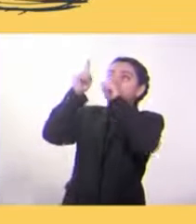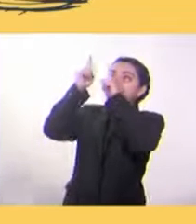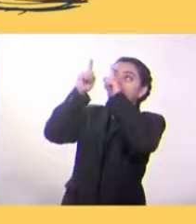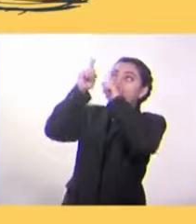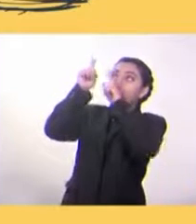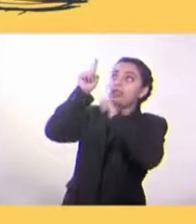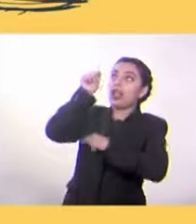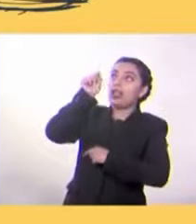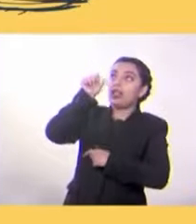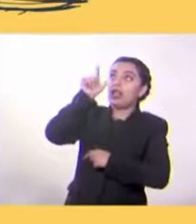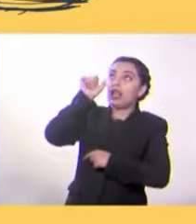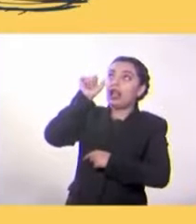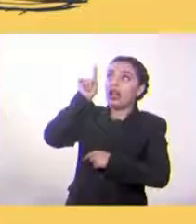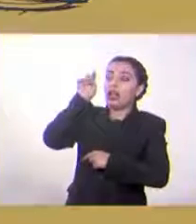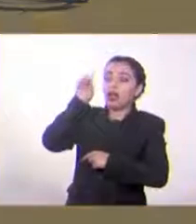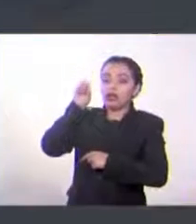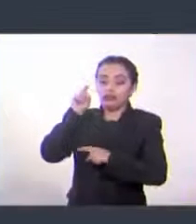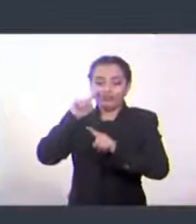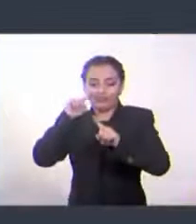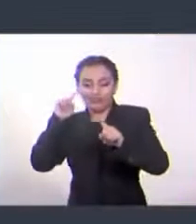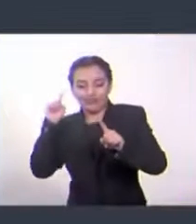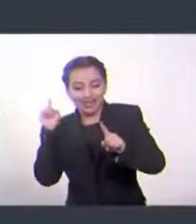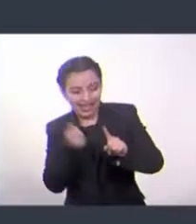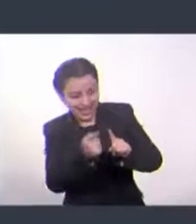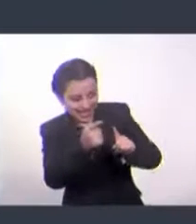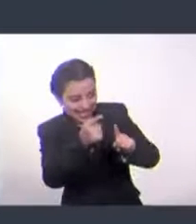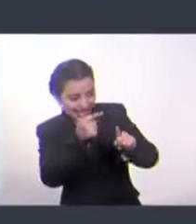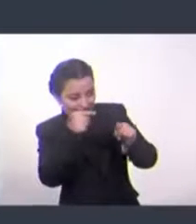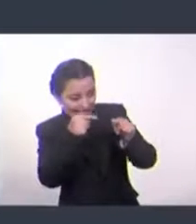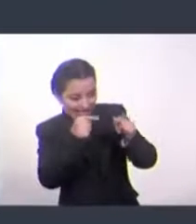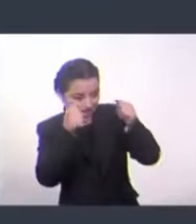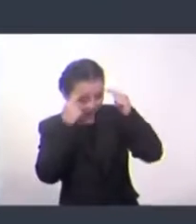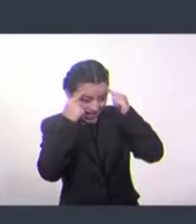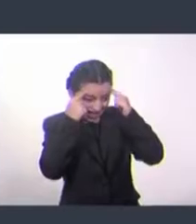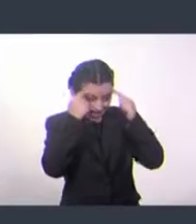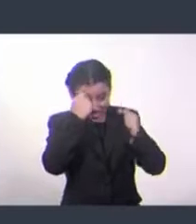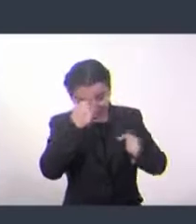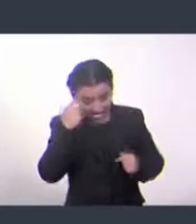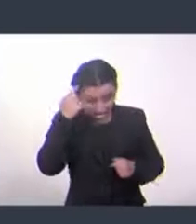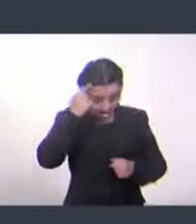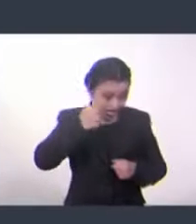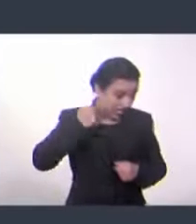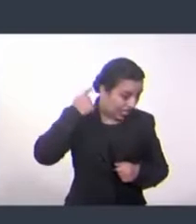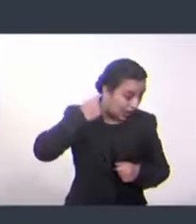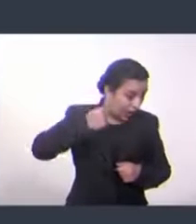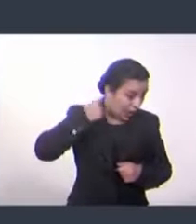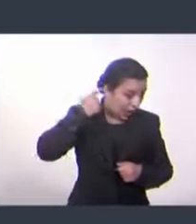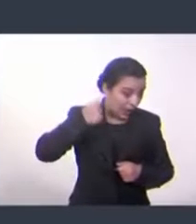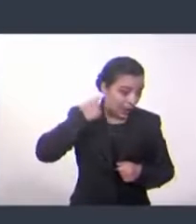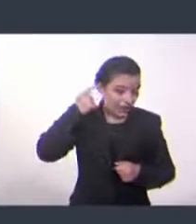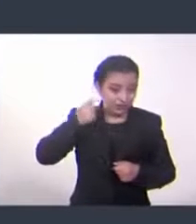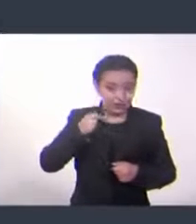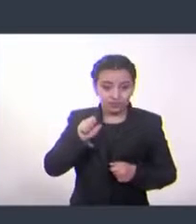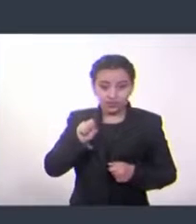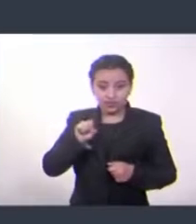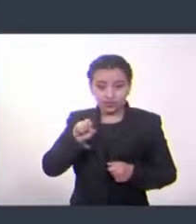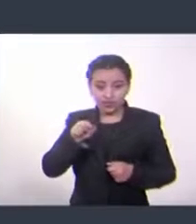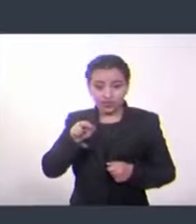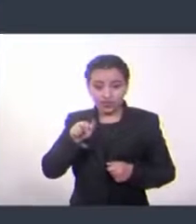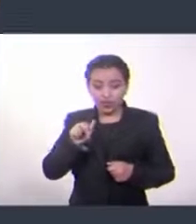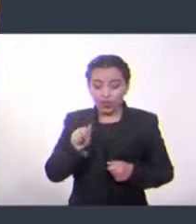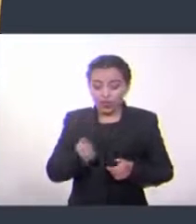el que irritado le dio en castigo su demencia. La convirtió en ciguán, mujer del